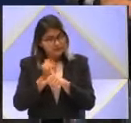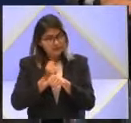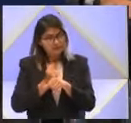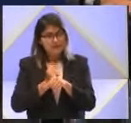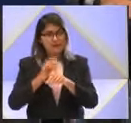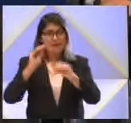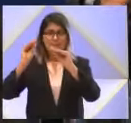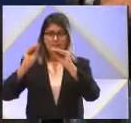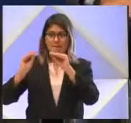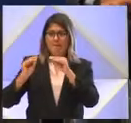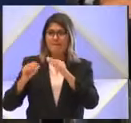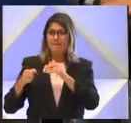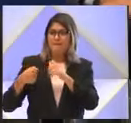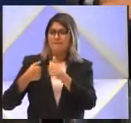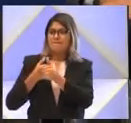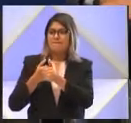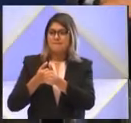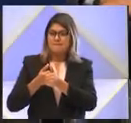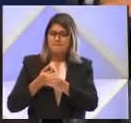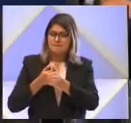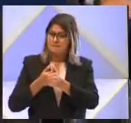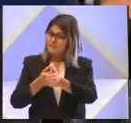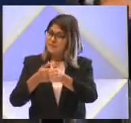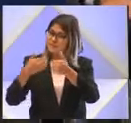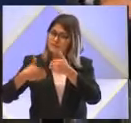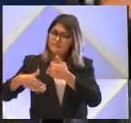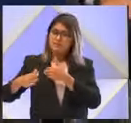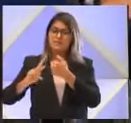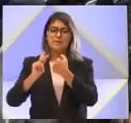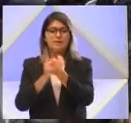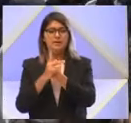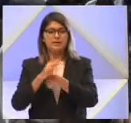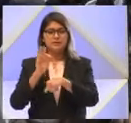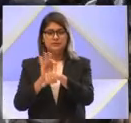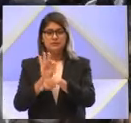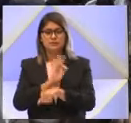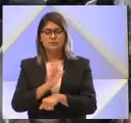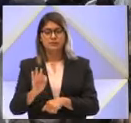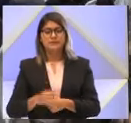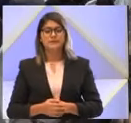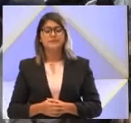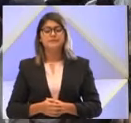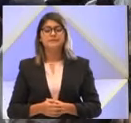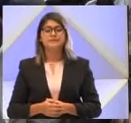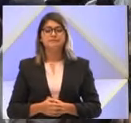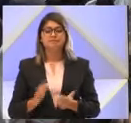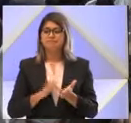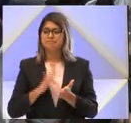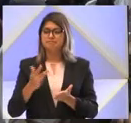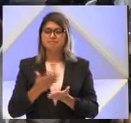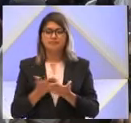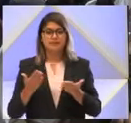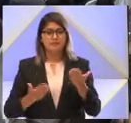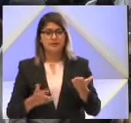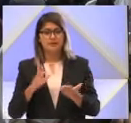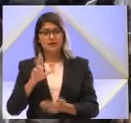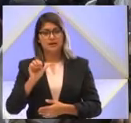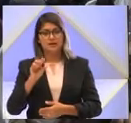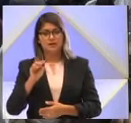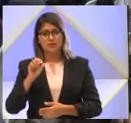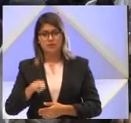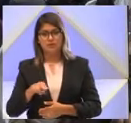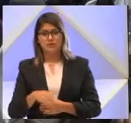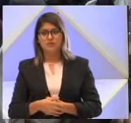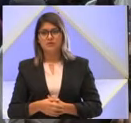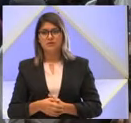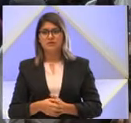y sustentabilidad a largo plazo de cualquier país moderno gracias ramón bueno pues 33 ideas